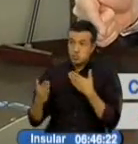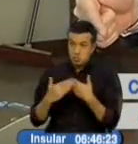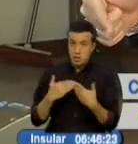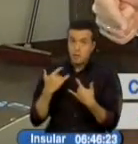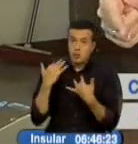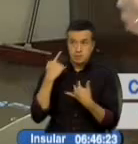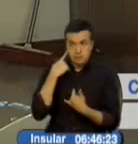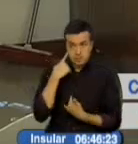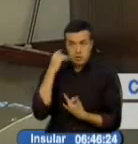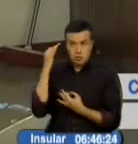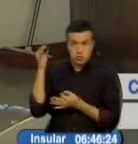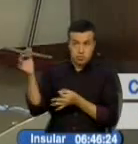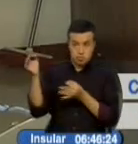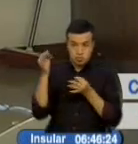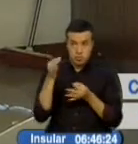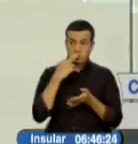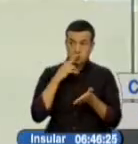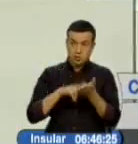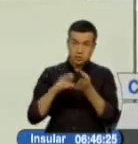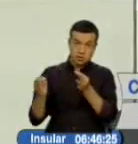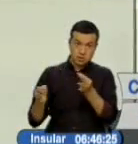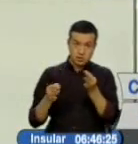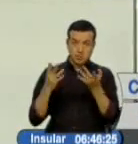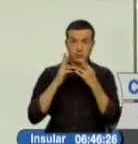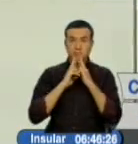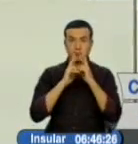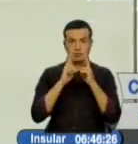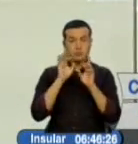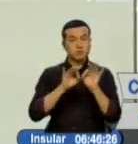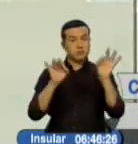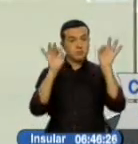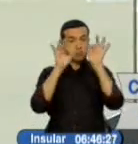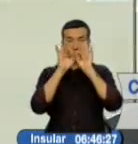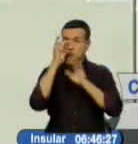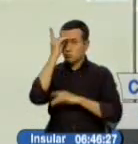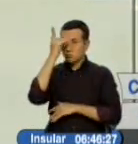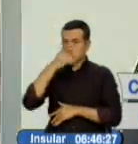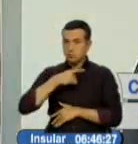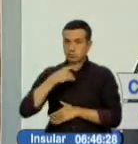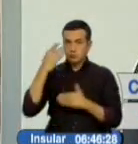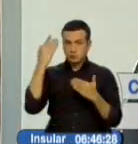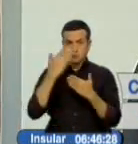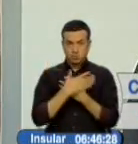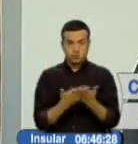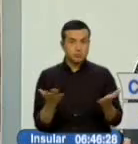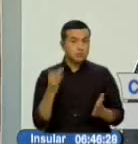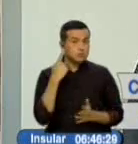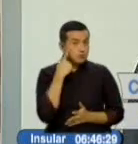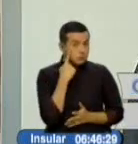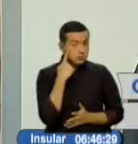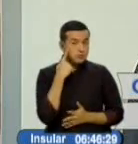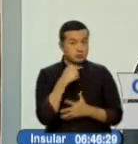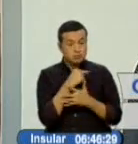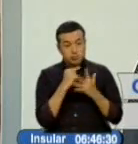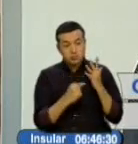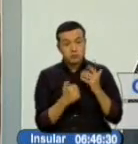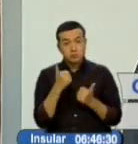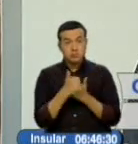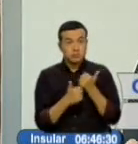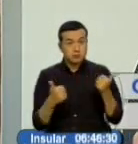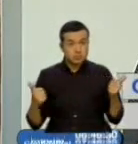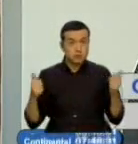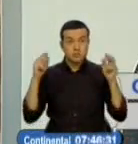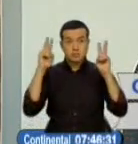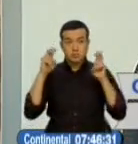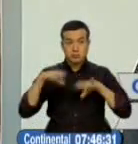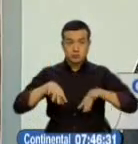pero esperará la formal para emitir su respuesta, no sin antes reconocer la importancia de esta decisión política. Habría que ver cuáles son las condiciones, cuáles son los